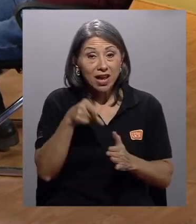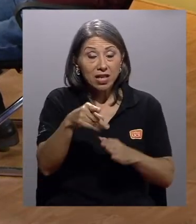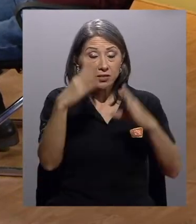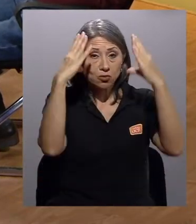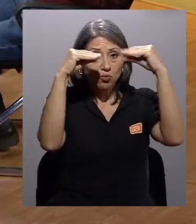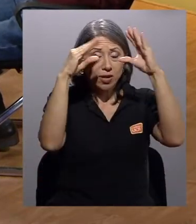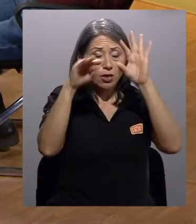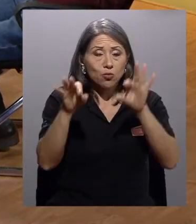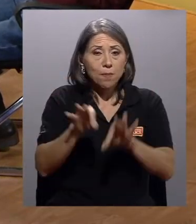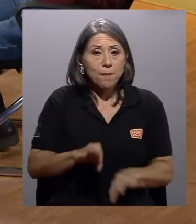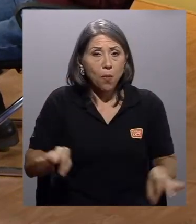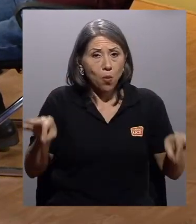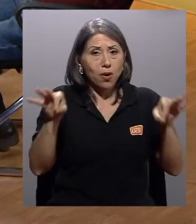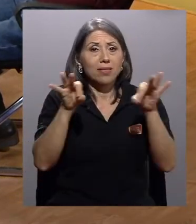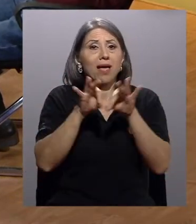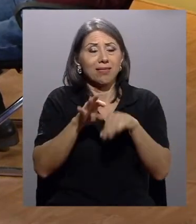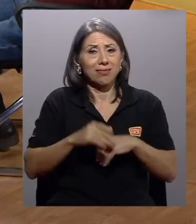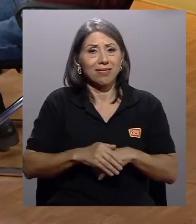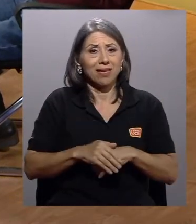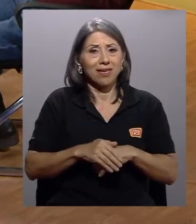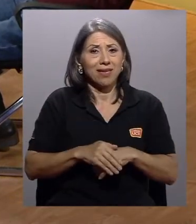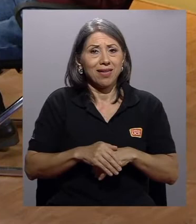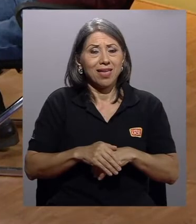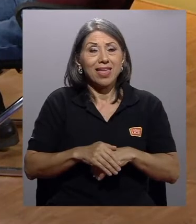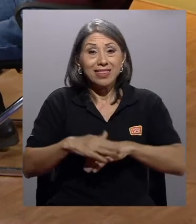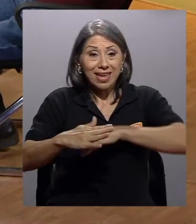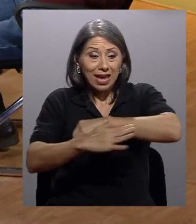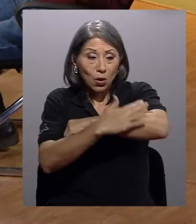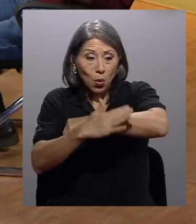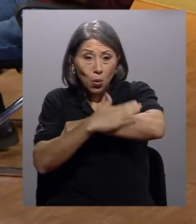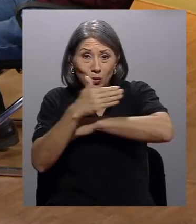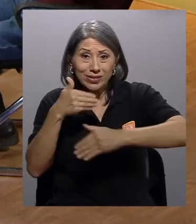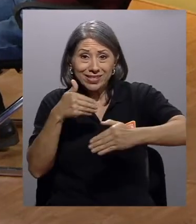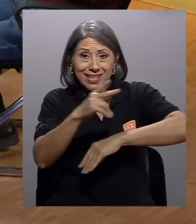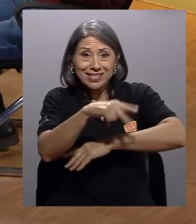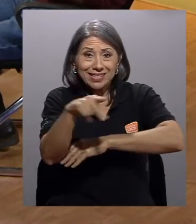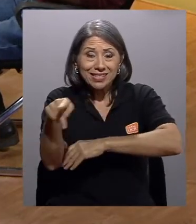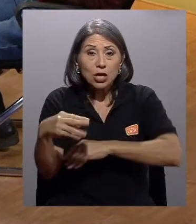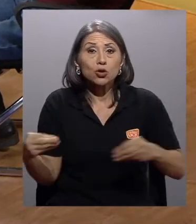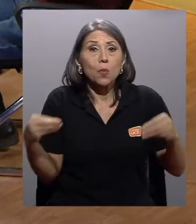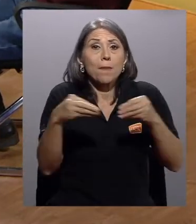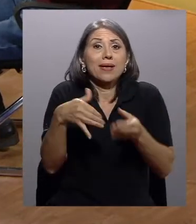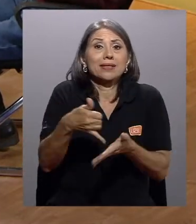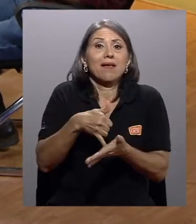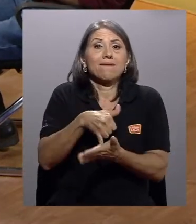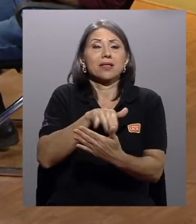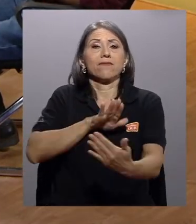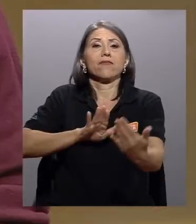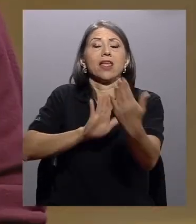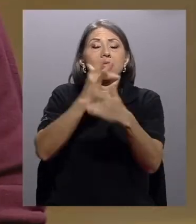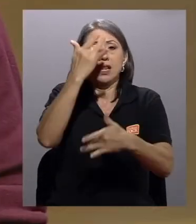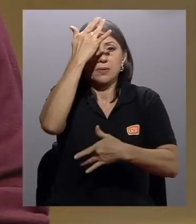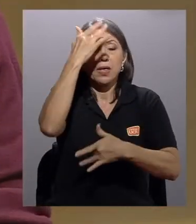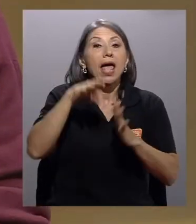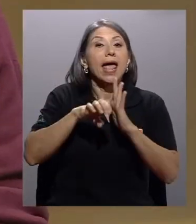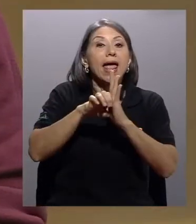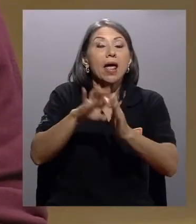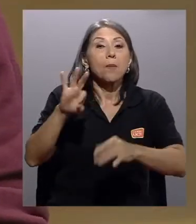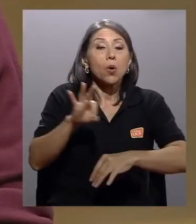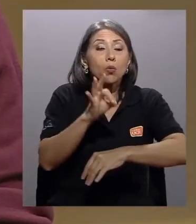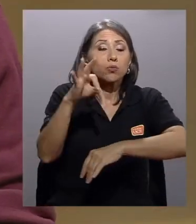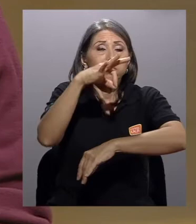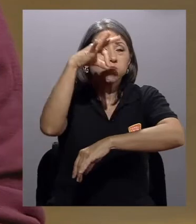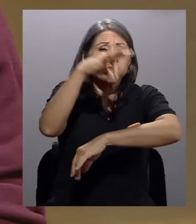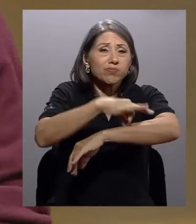dato importante de que las zonas costeras son vulnerables a las epidemias, ¿no? Por ejemplo, el dengue, donde